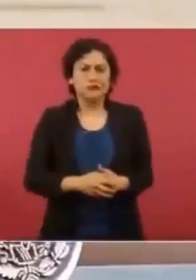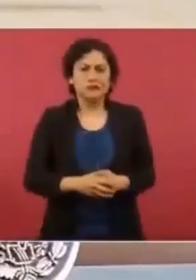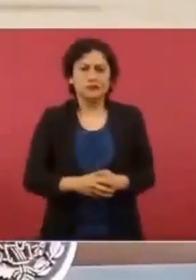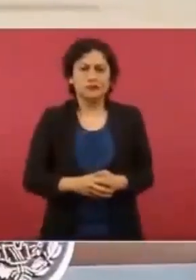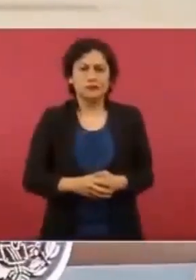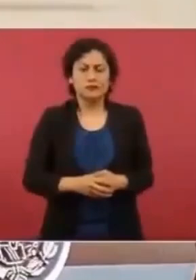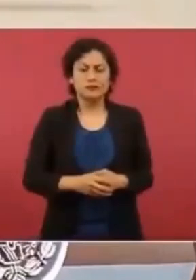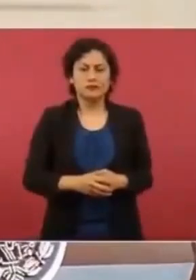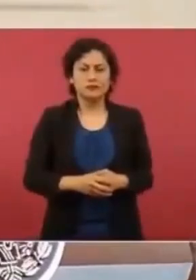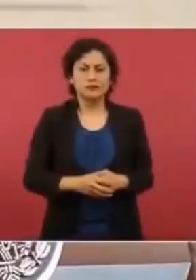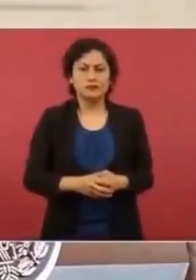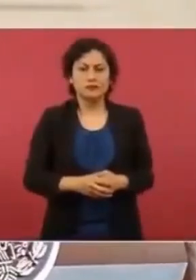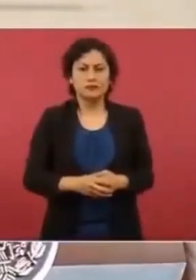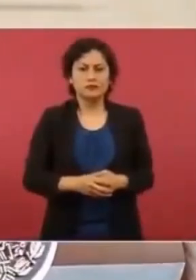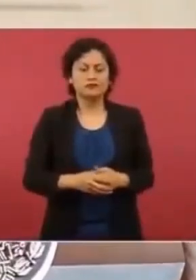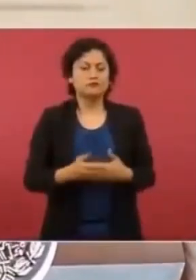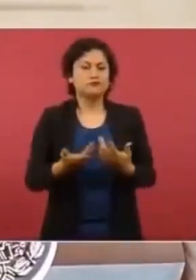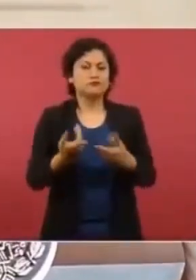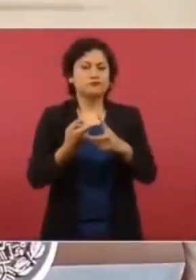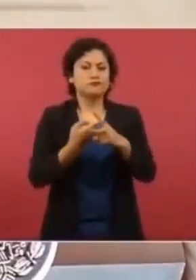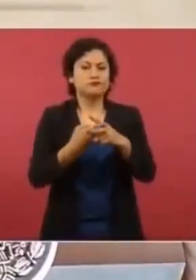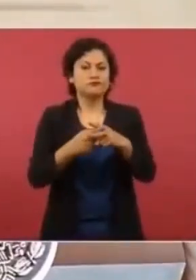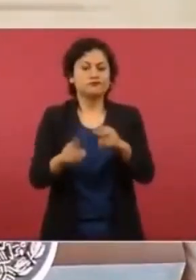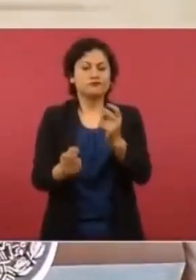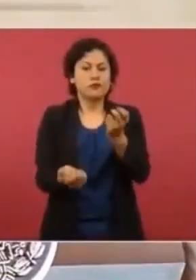produjo pues un incendio